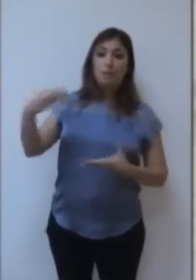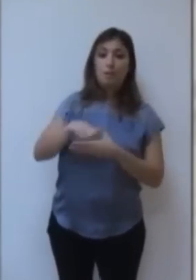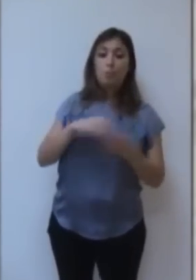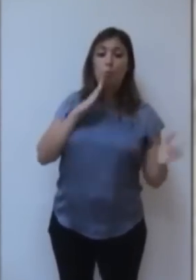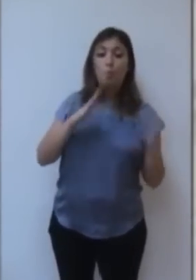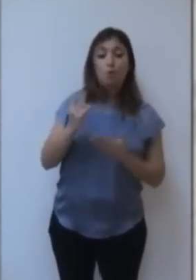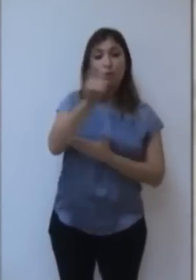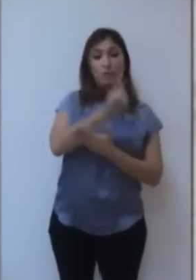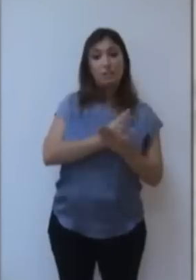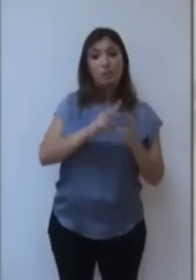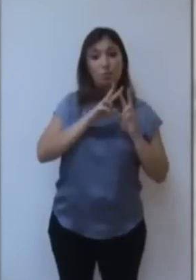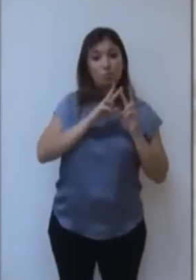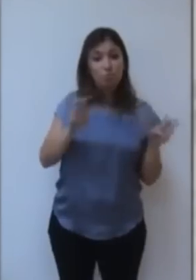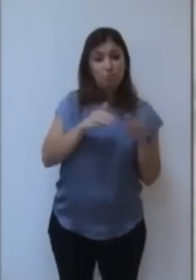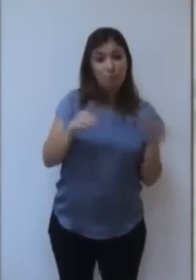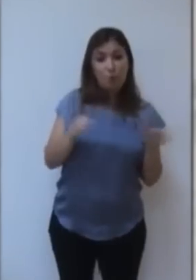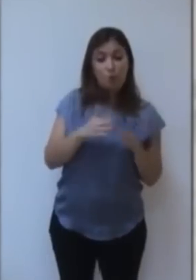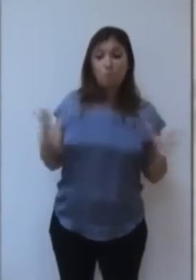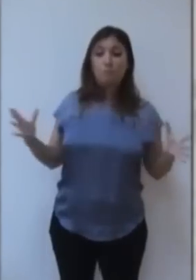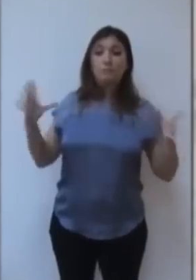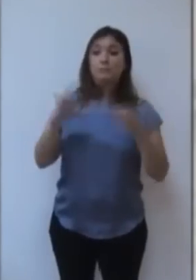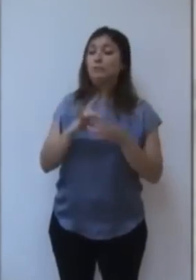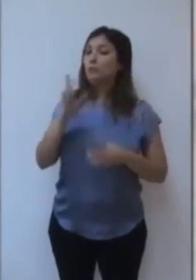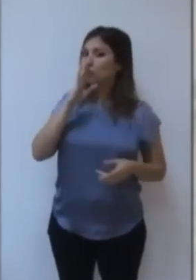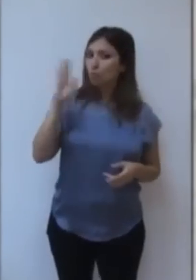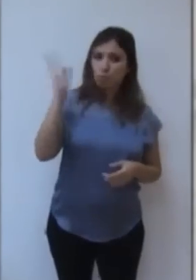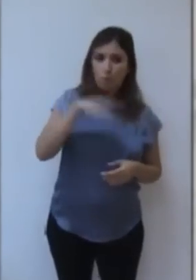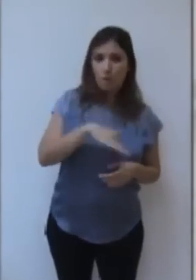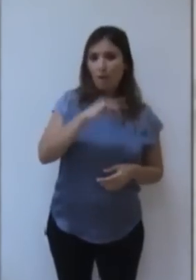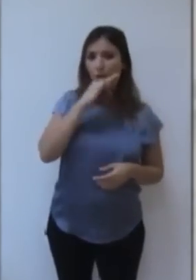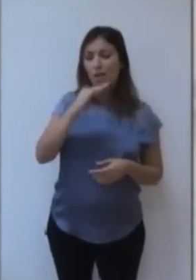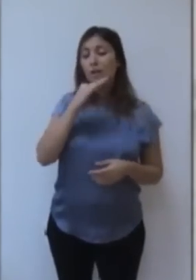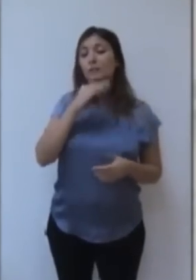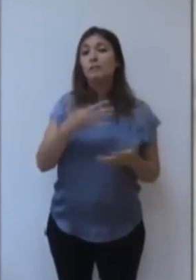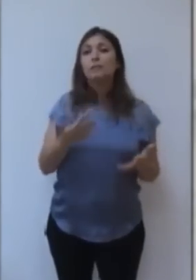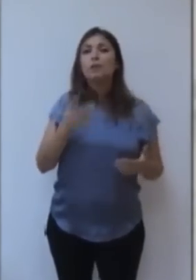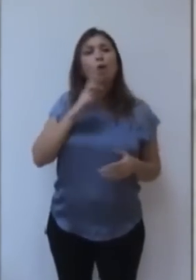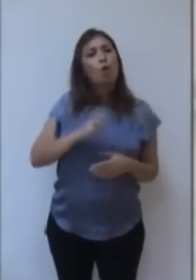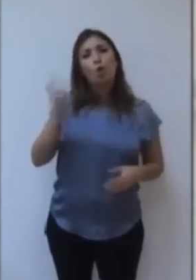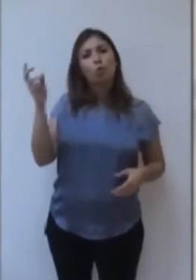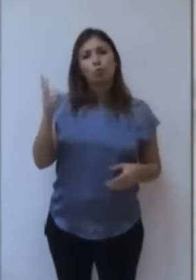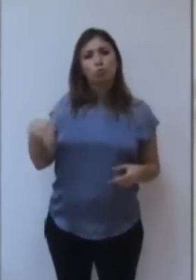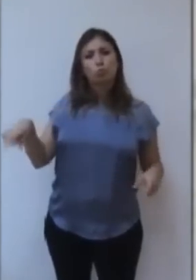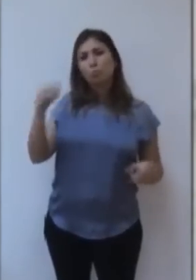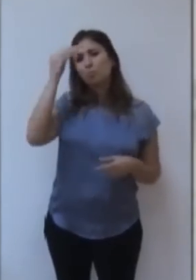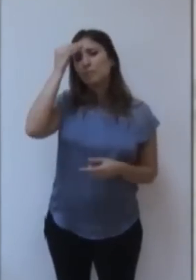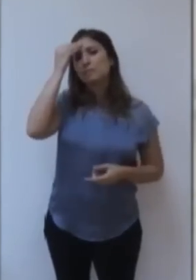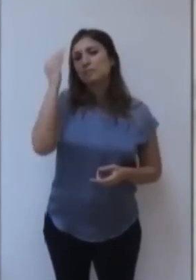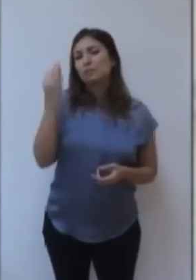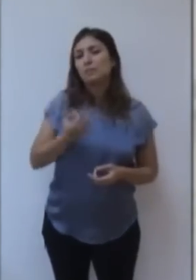diseño inicial y en su origen y en la práctica y en el uso y en todas esas cuestiones, ¿qué consideraciones pensáis